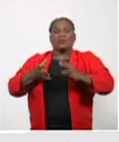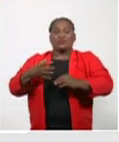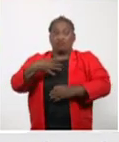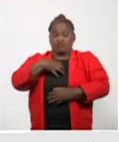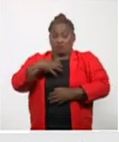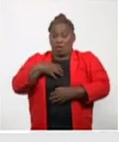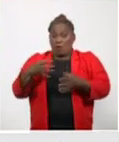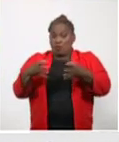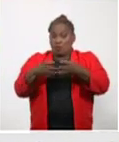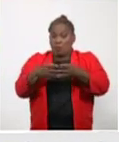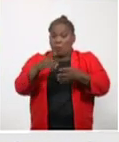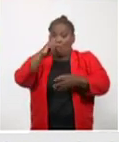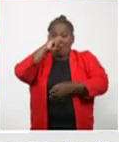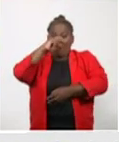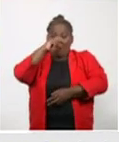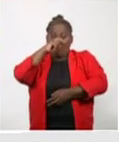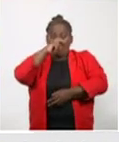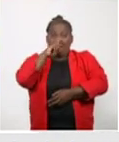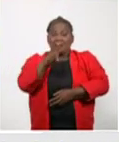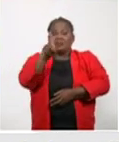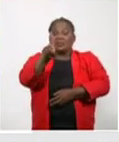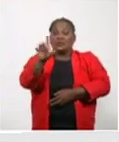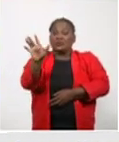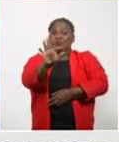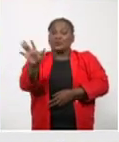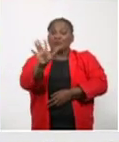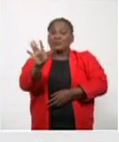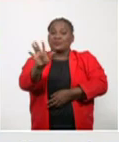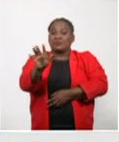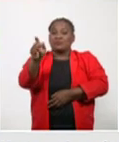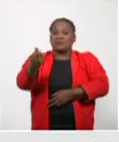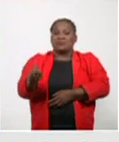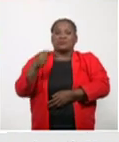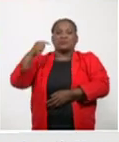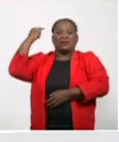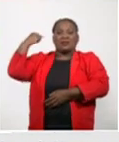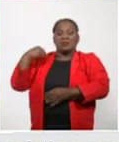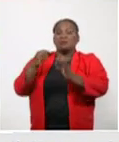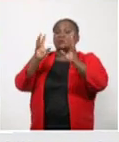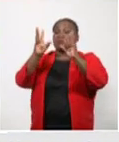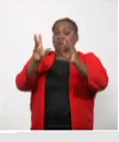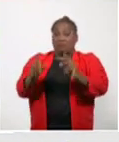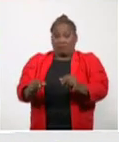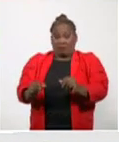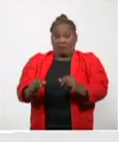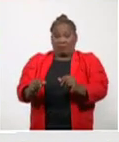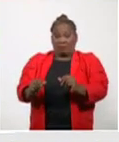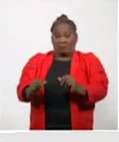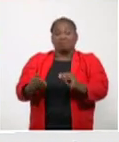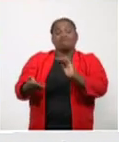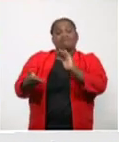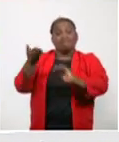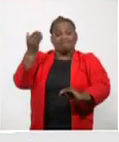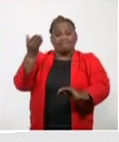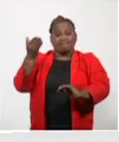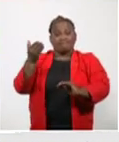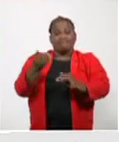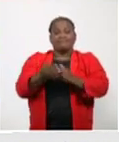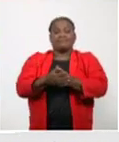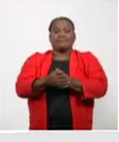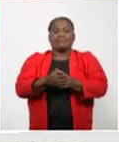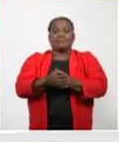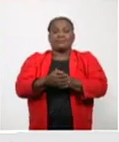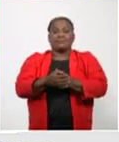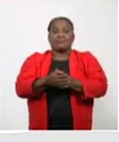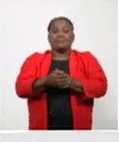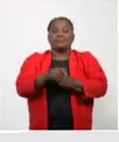edades, pues 155 casos ayer, cifra todavía elevada. De